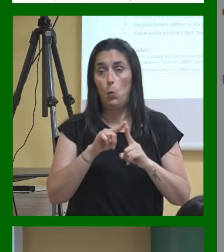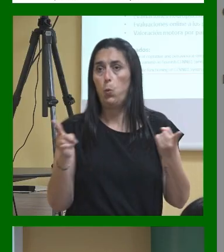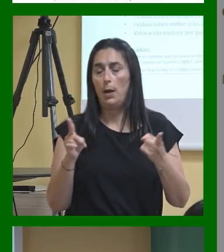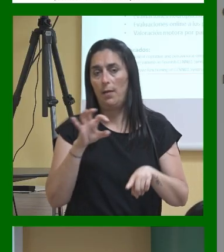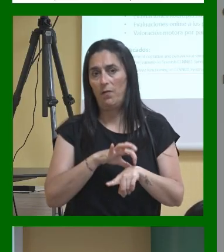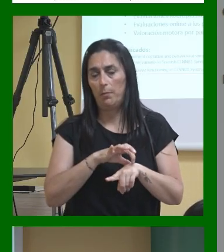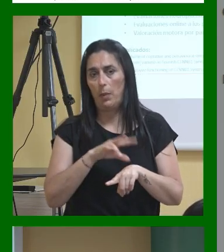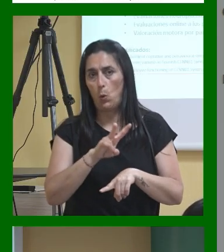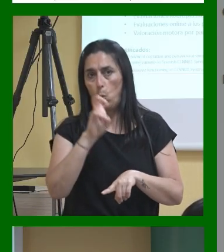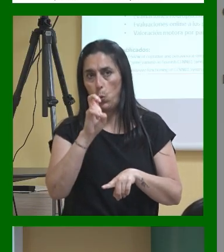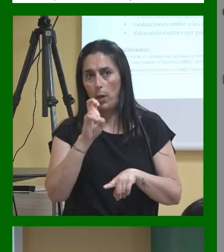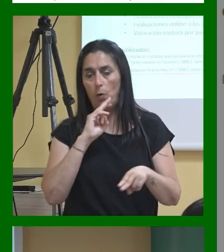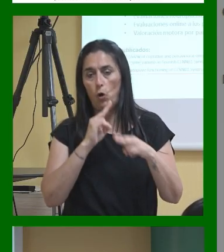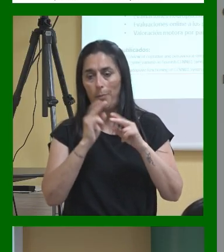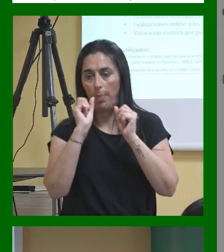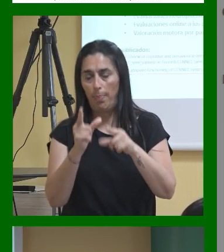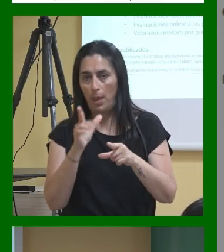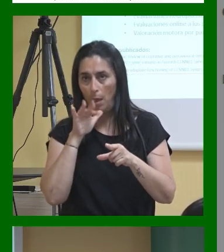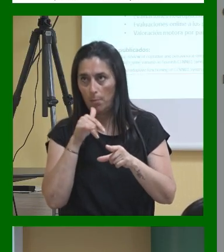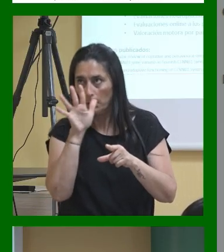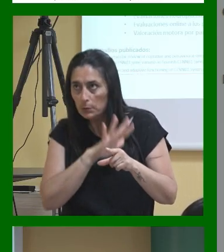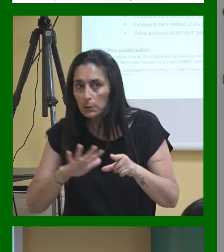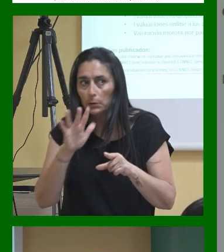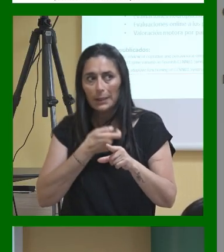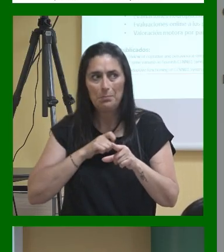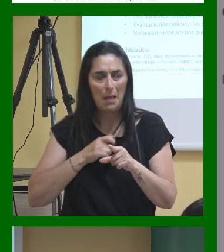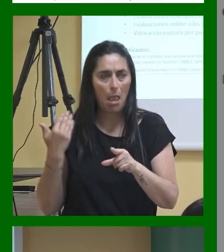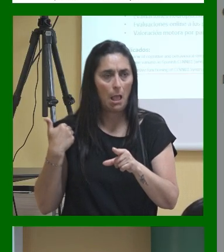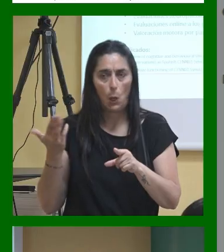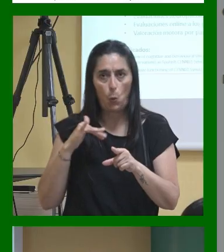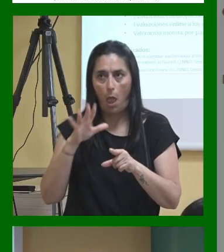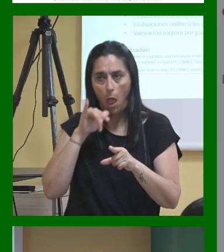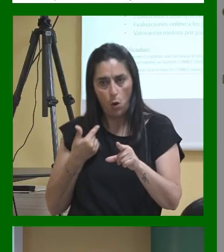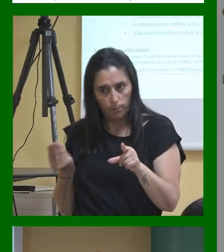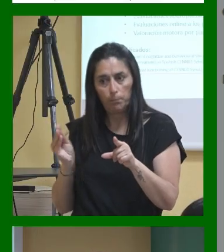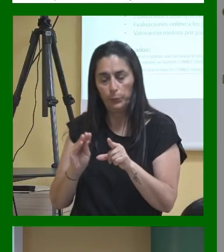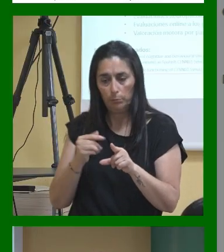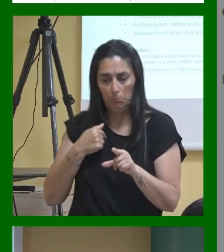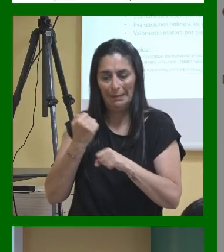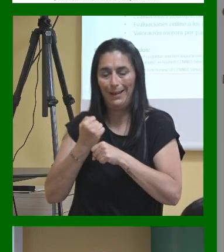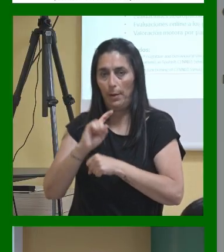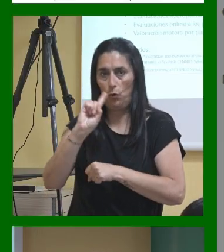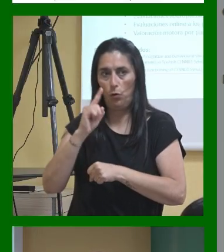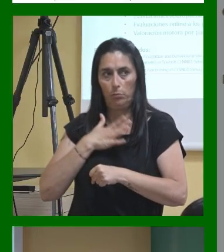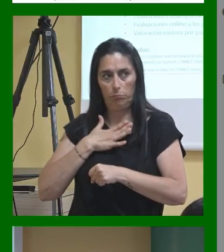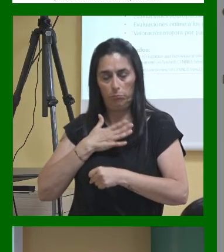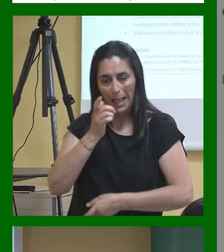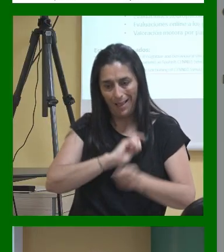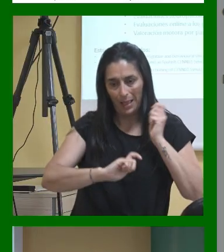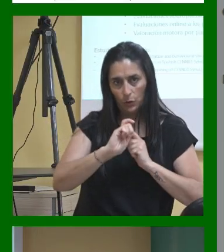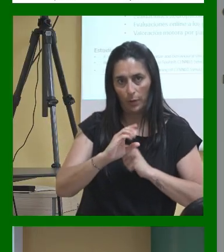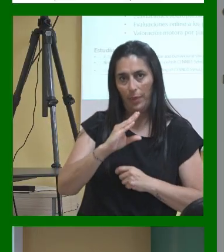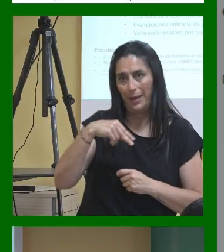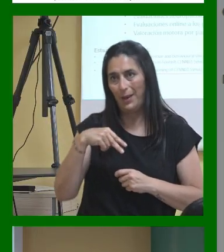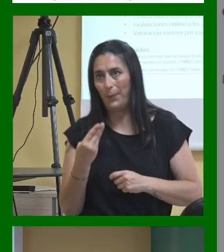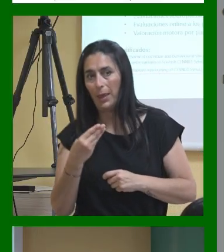enfermedad que no existía dentro del panorama nacional, ahora ya existe, no es tarea nuestra, fue de una asociación que se llama CTNB1, que es